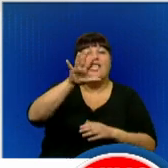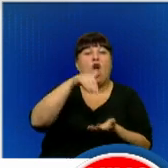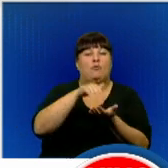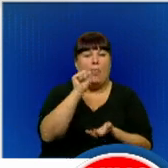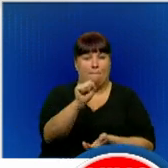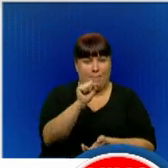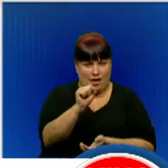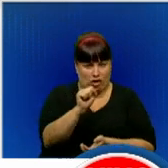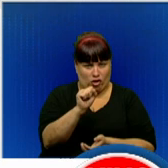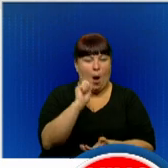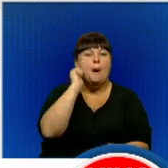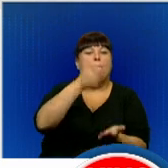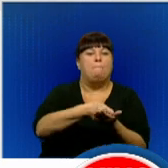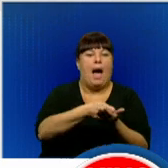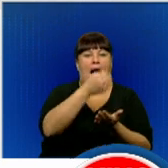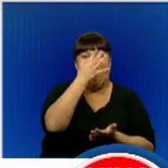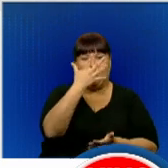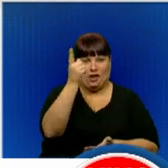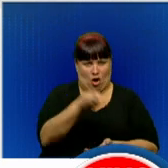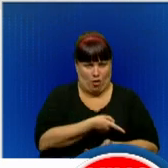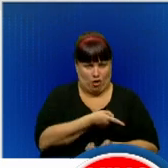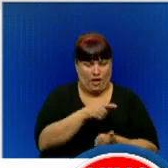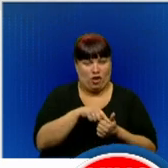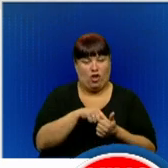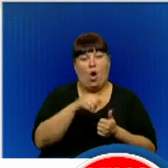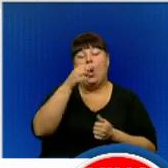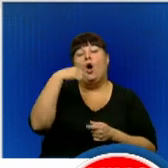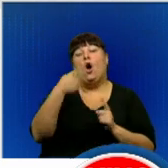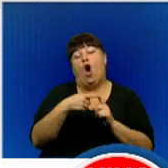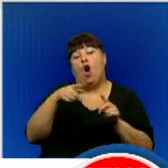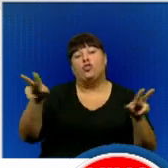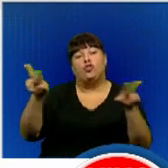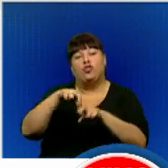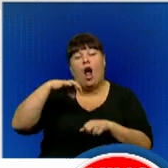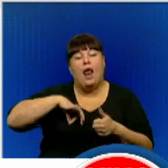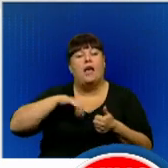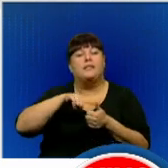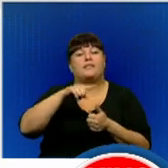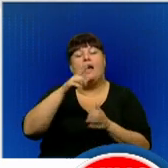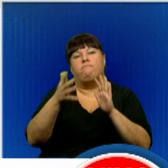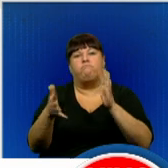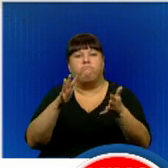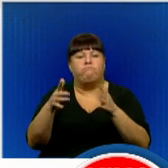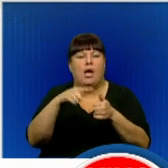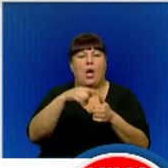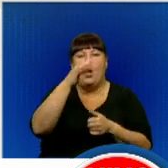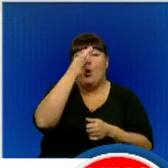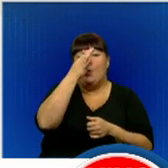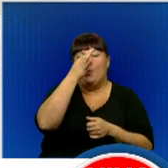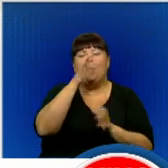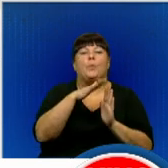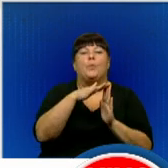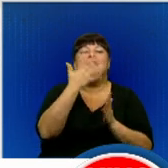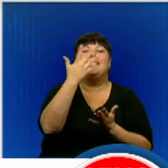pesos van a pagar 25 por ciento las que tienen una rentabilidad de entre 20 de